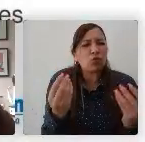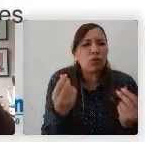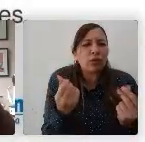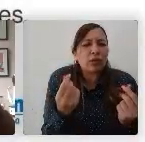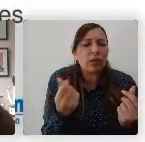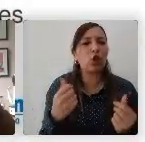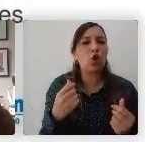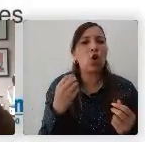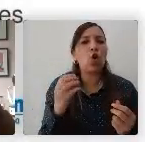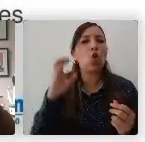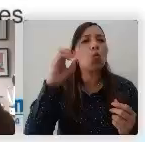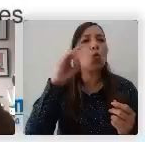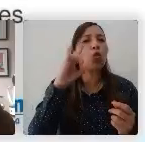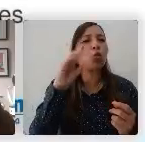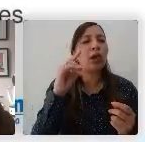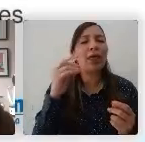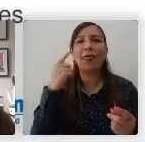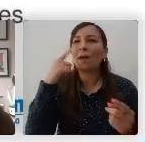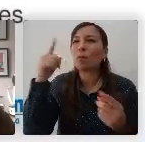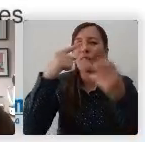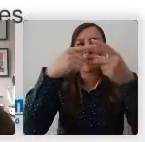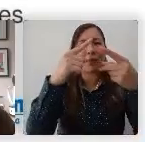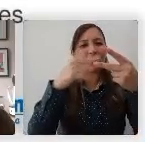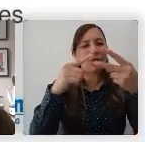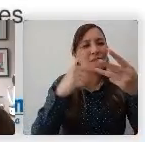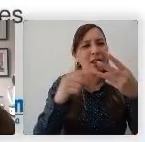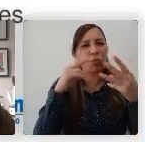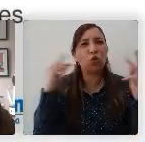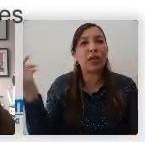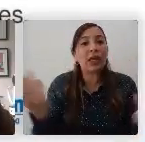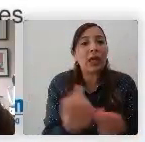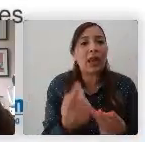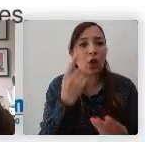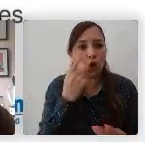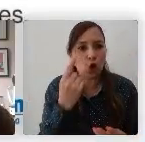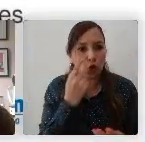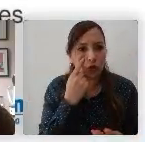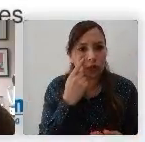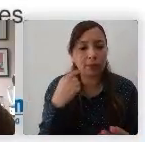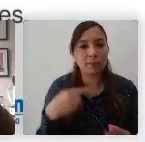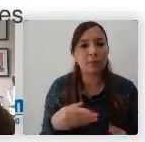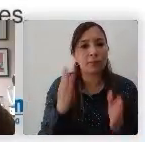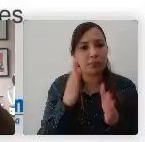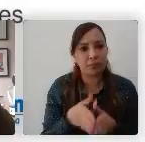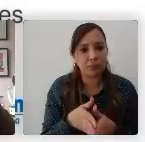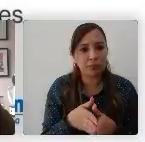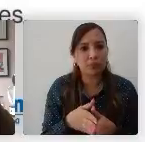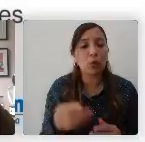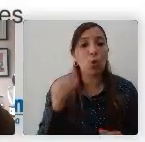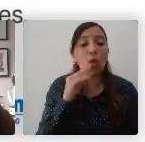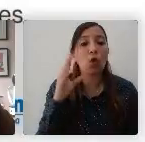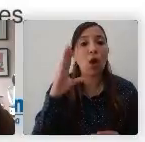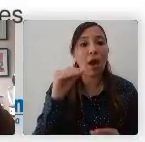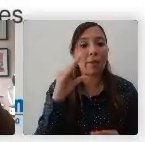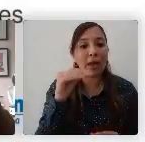de mostrarle al mundo las diferentes culturas que nosotros tenemos por otro lado cuando hablamos sobre actividades que